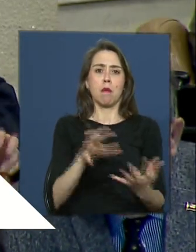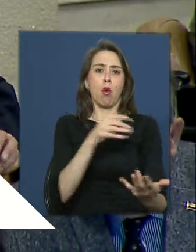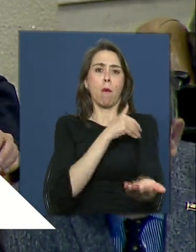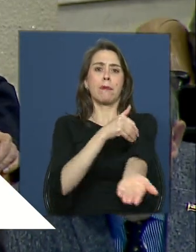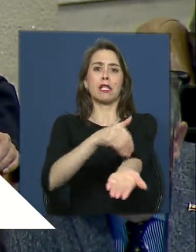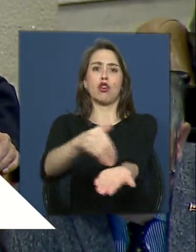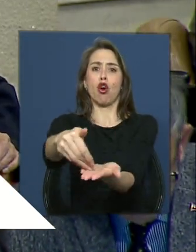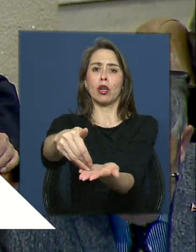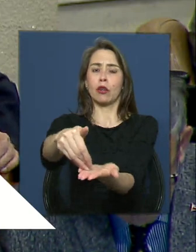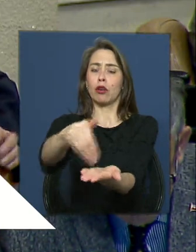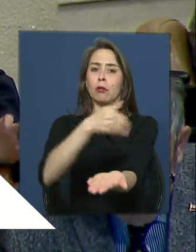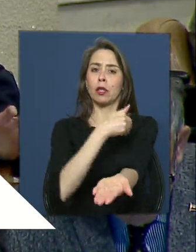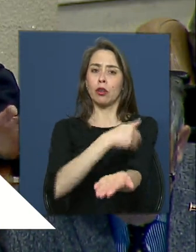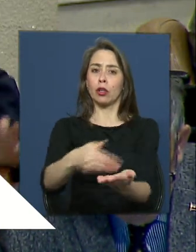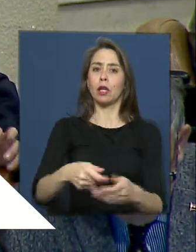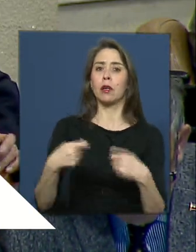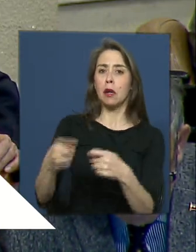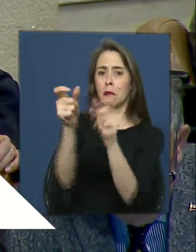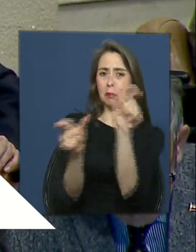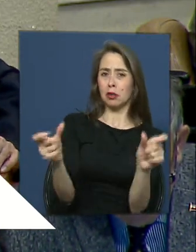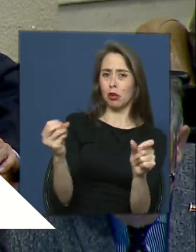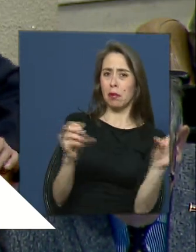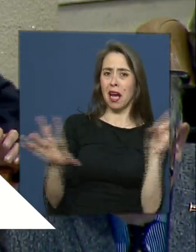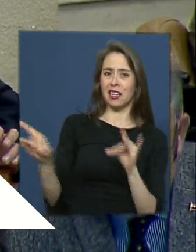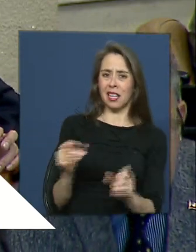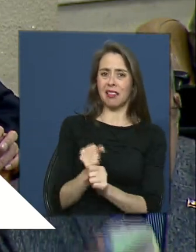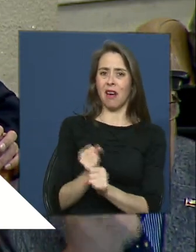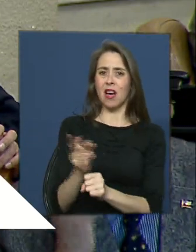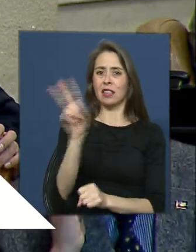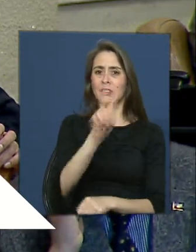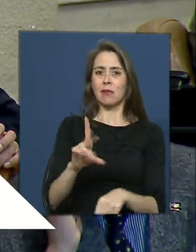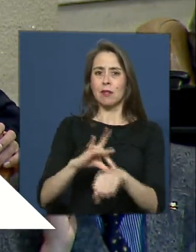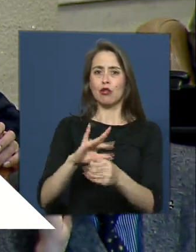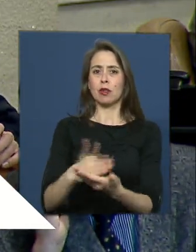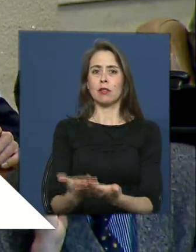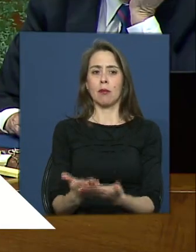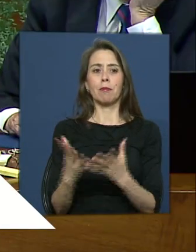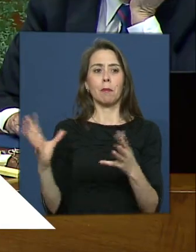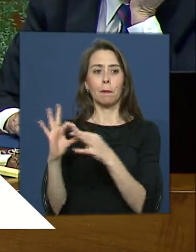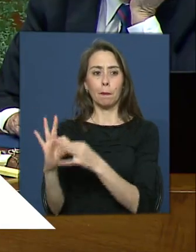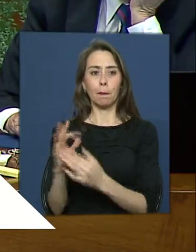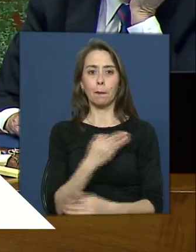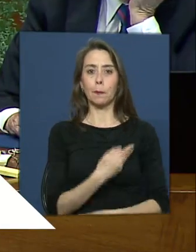se van muchas veces en gente que no tiene por qué estar en esos servicios de salud. Muchas gracias, presidente.